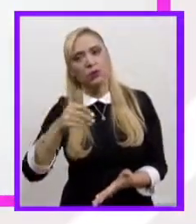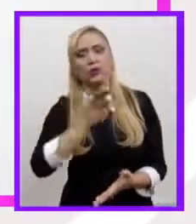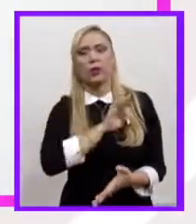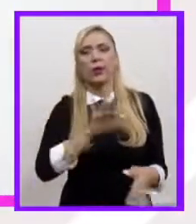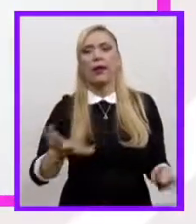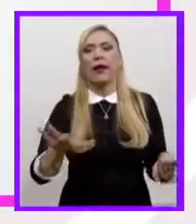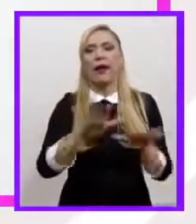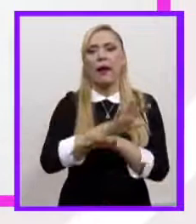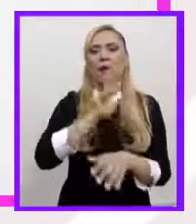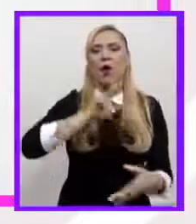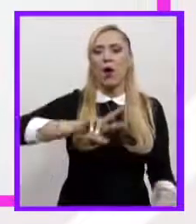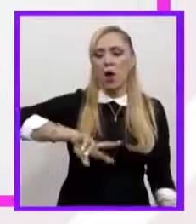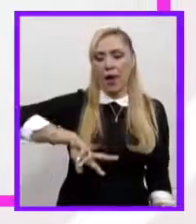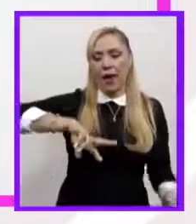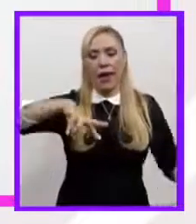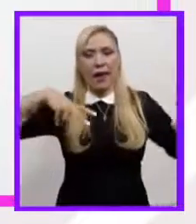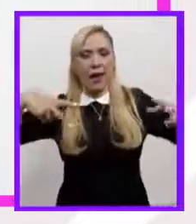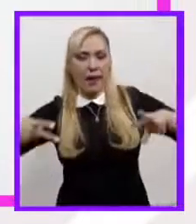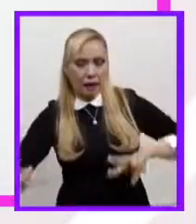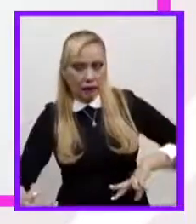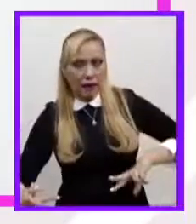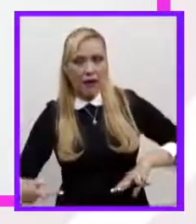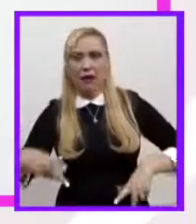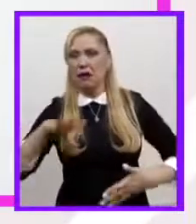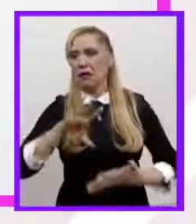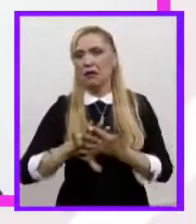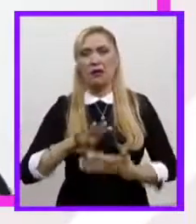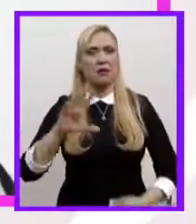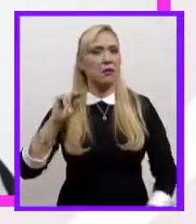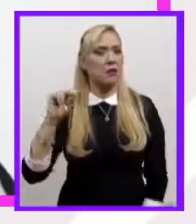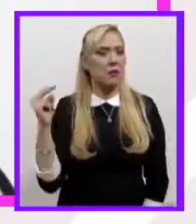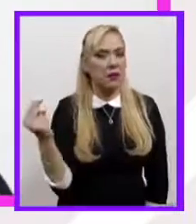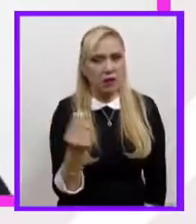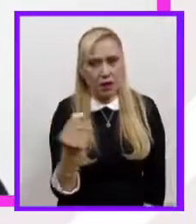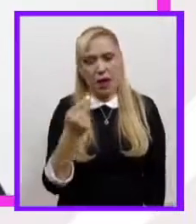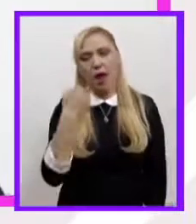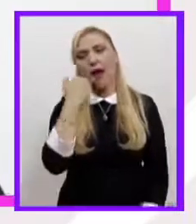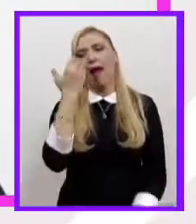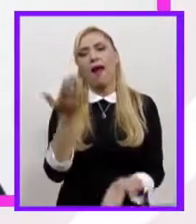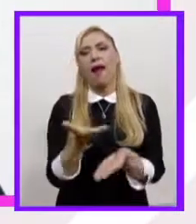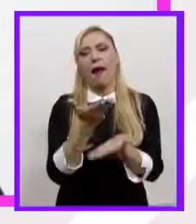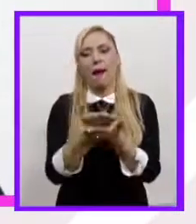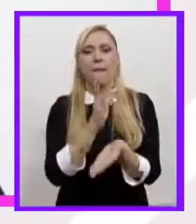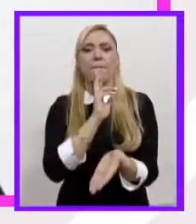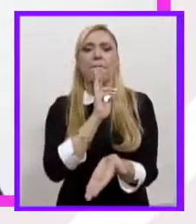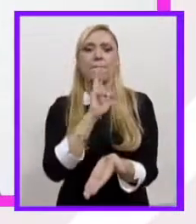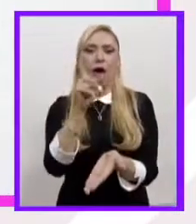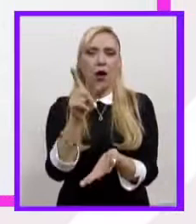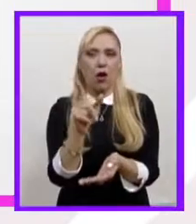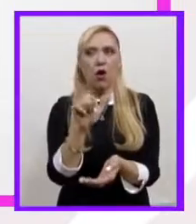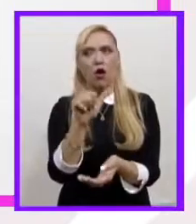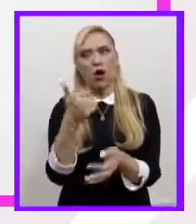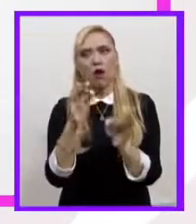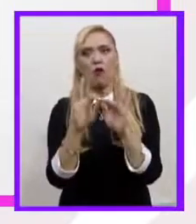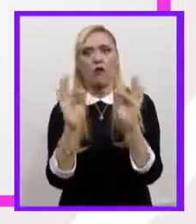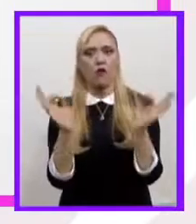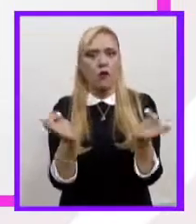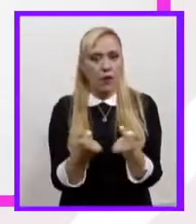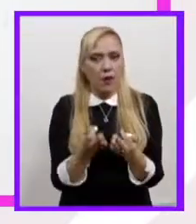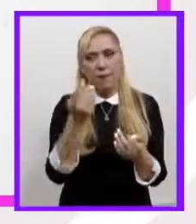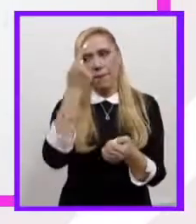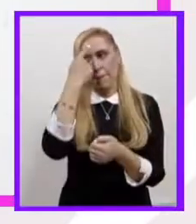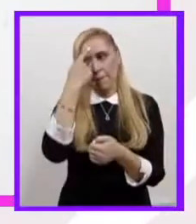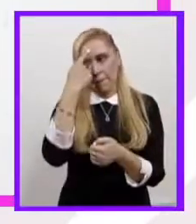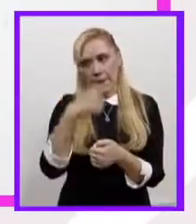está resultando bastante inaplicable, y por eso también esta iniciativa busca mejorar su aplicación, toma en